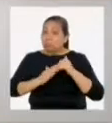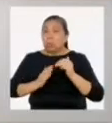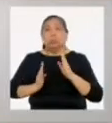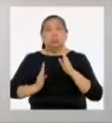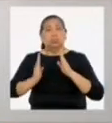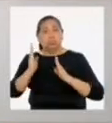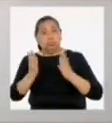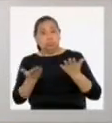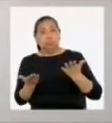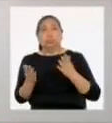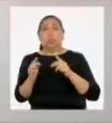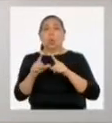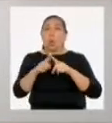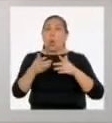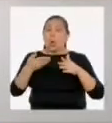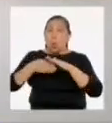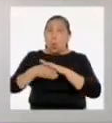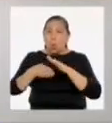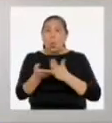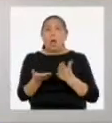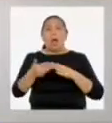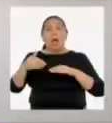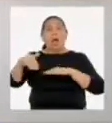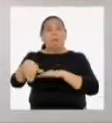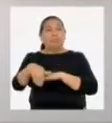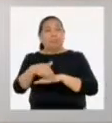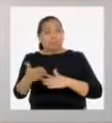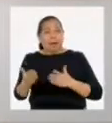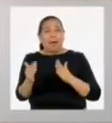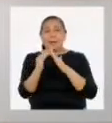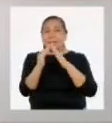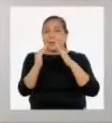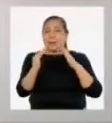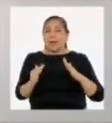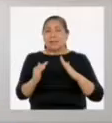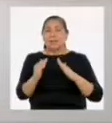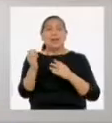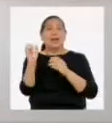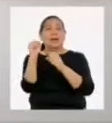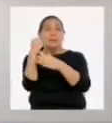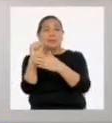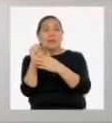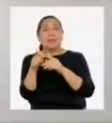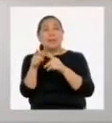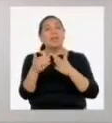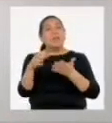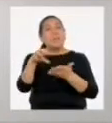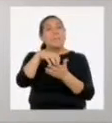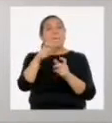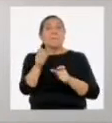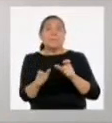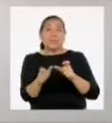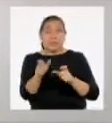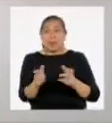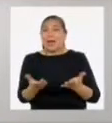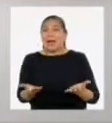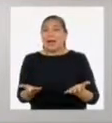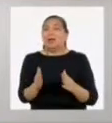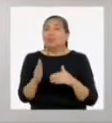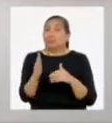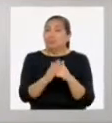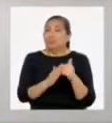construyeron palacios, almacenes, avenidas y casas de los artesanos y del pueblo.